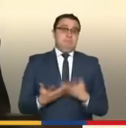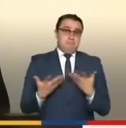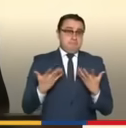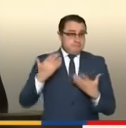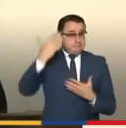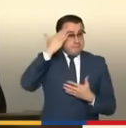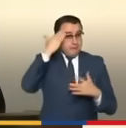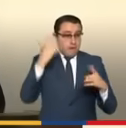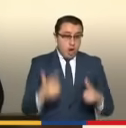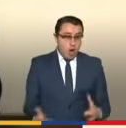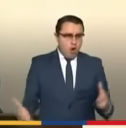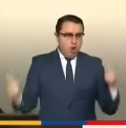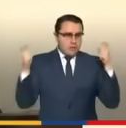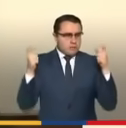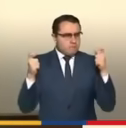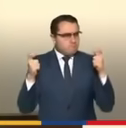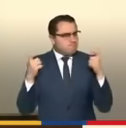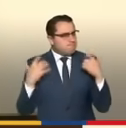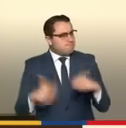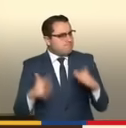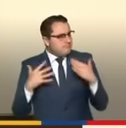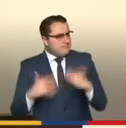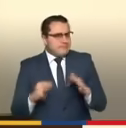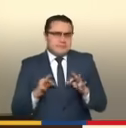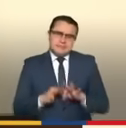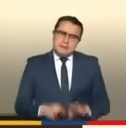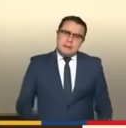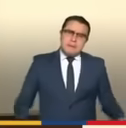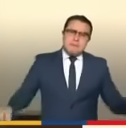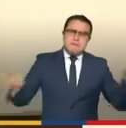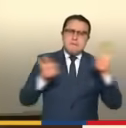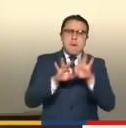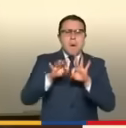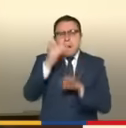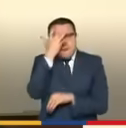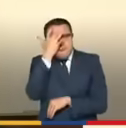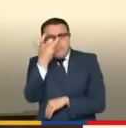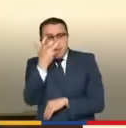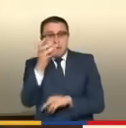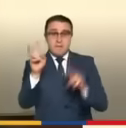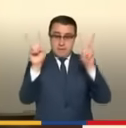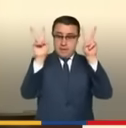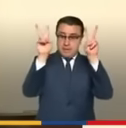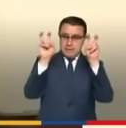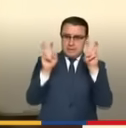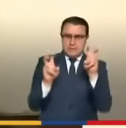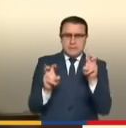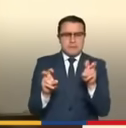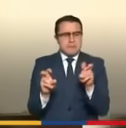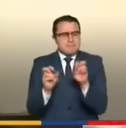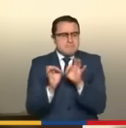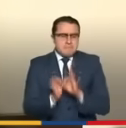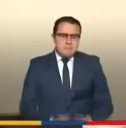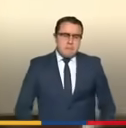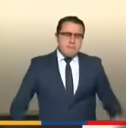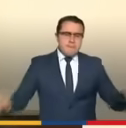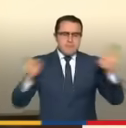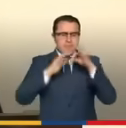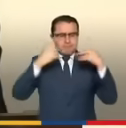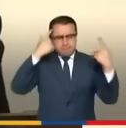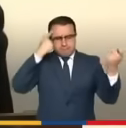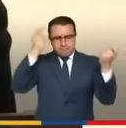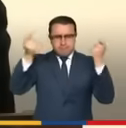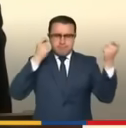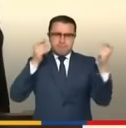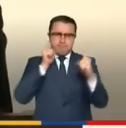el Congreso porque está discutiendo temas que son neurálgicos y estratégicos para el